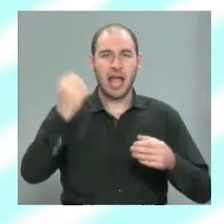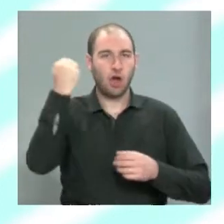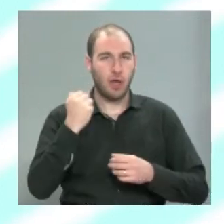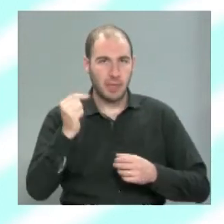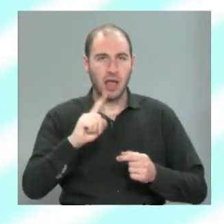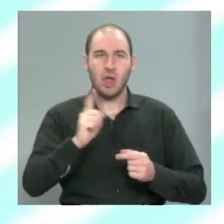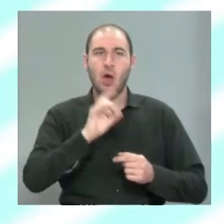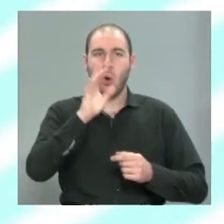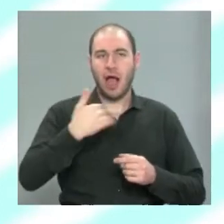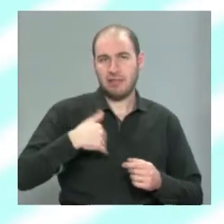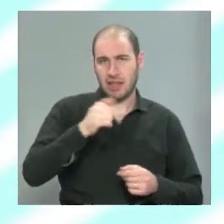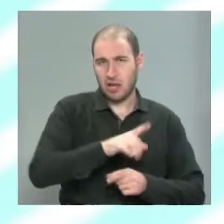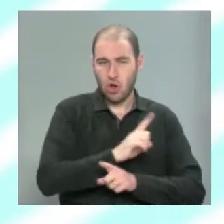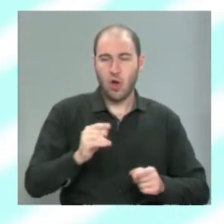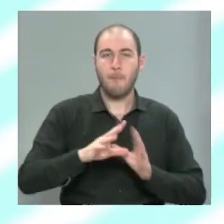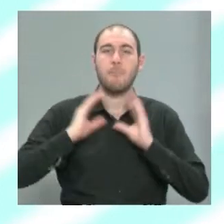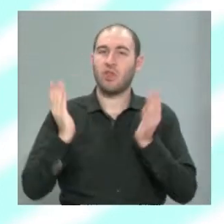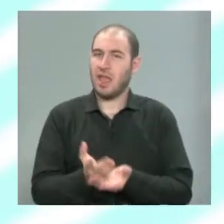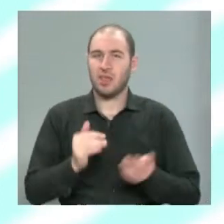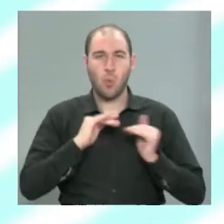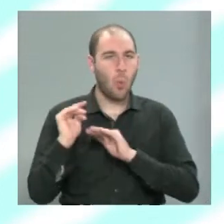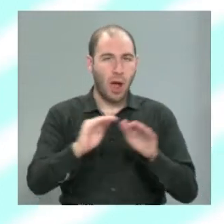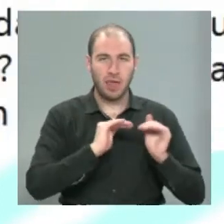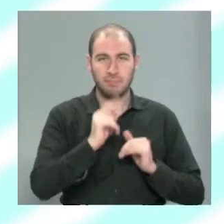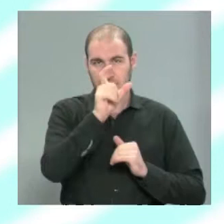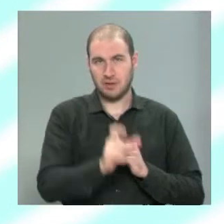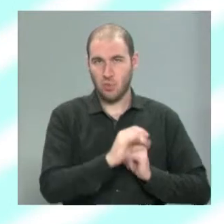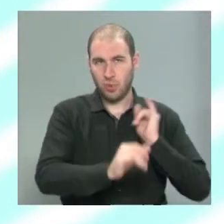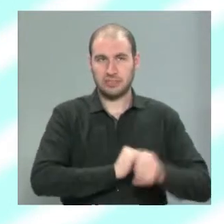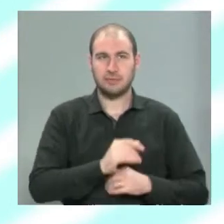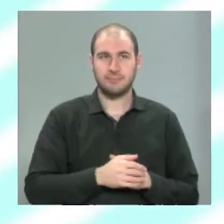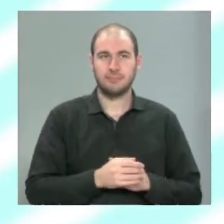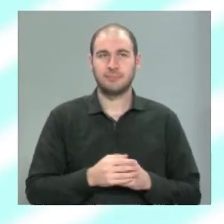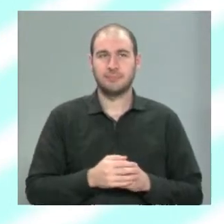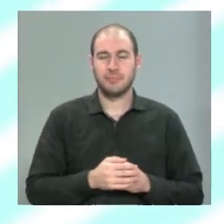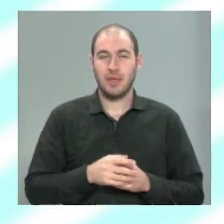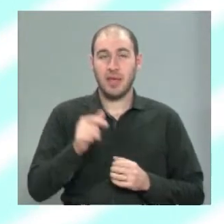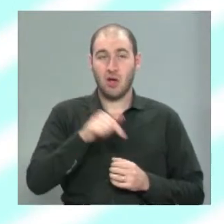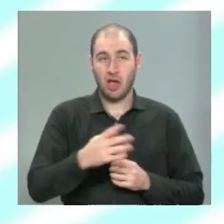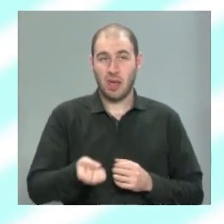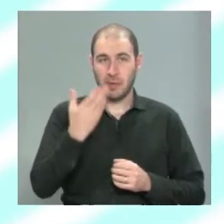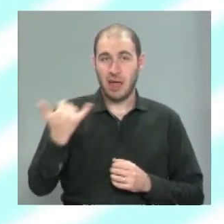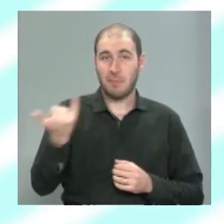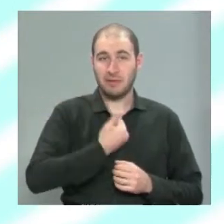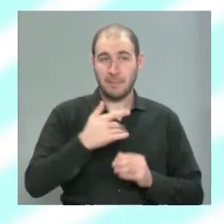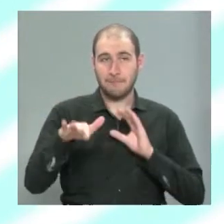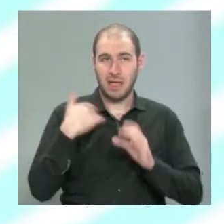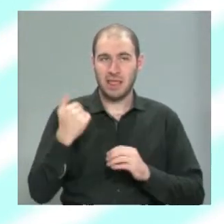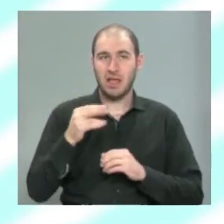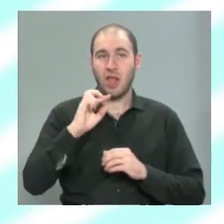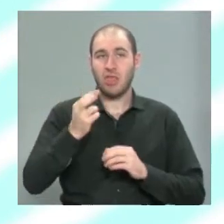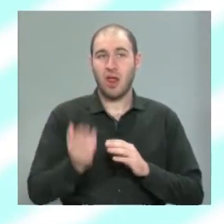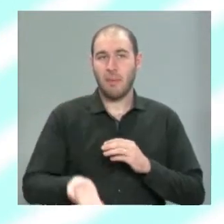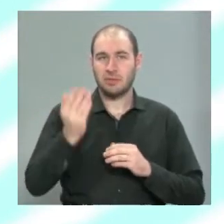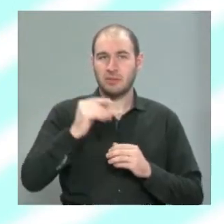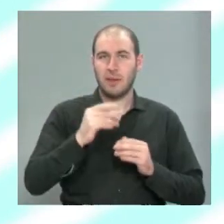y no pasa solo en Argentina, es en todo el mundo, dice esta persona. ¿Hay algo más? Sí. Esta mañana me notificaron por email que por la suba del